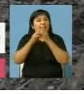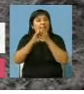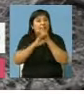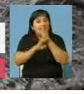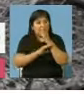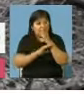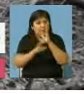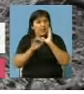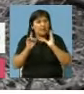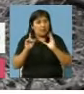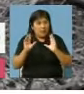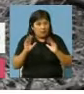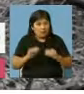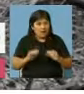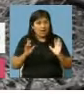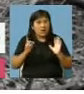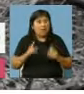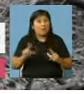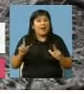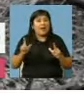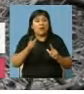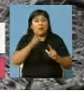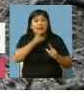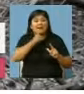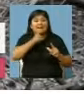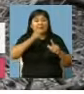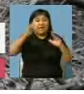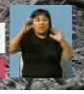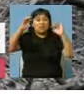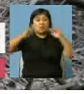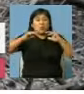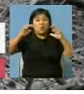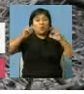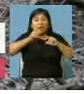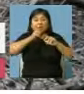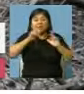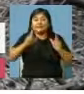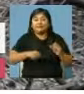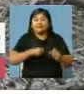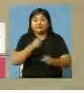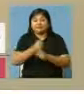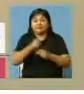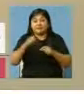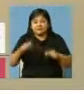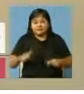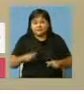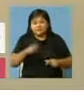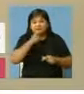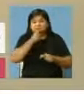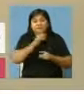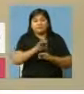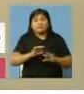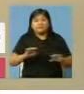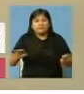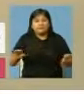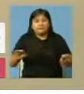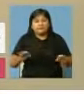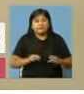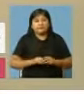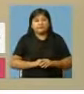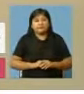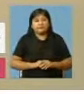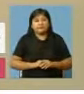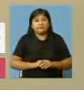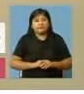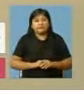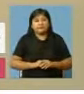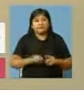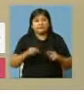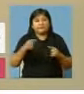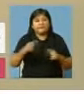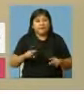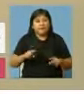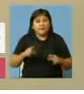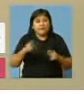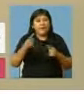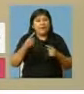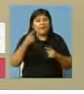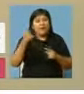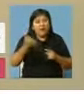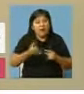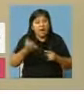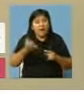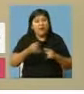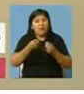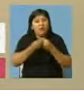que había probabilidades de lluvia para ayer y hoy, y todavía eso no ha sucedido. Al contrario, digamos, ha habido un incremento